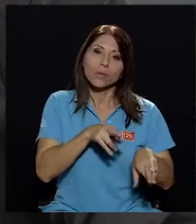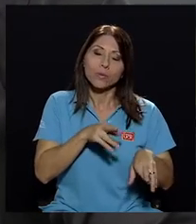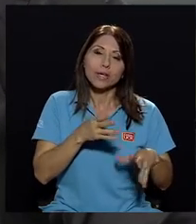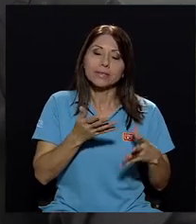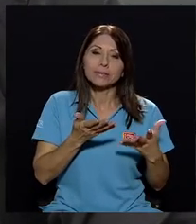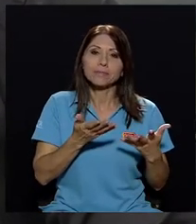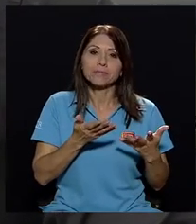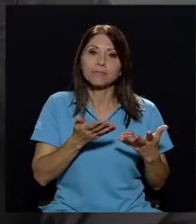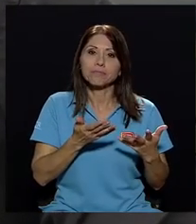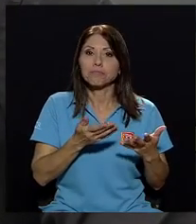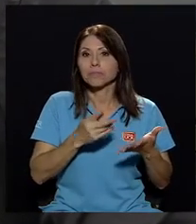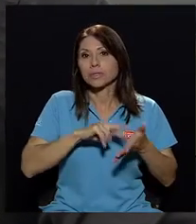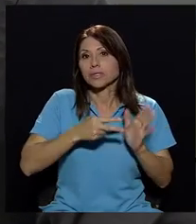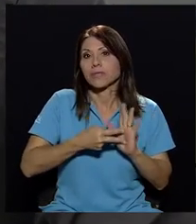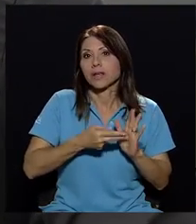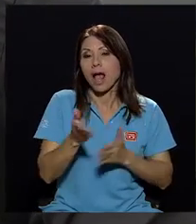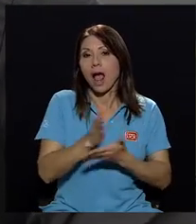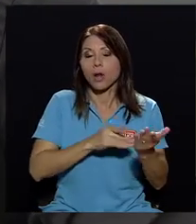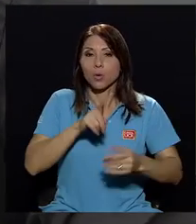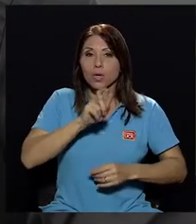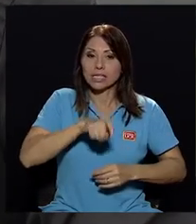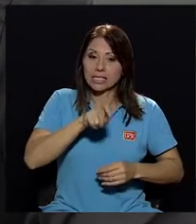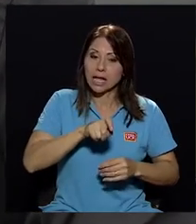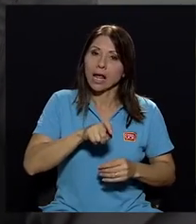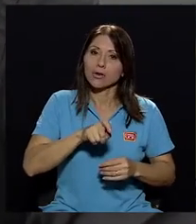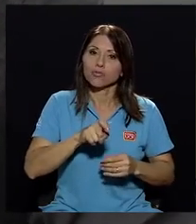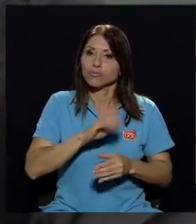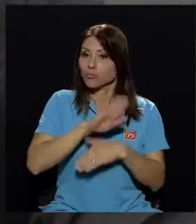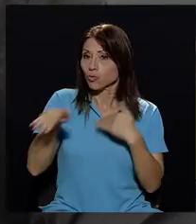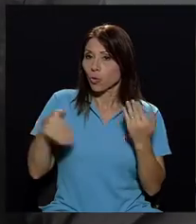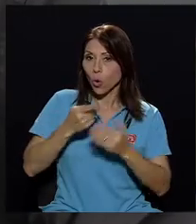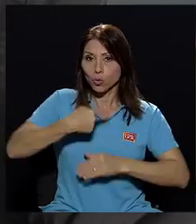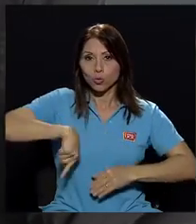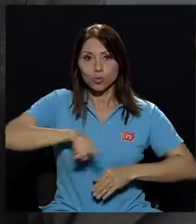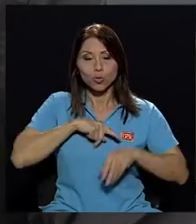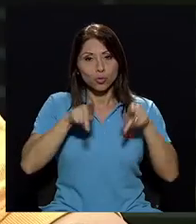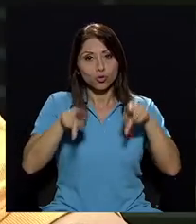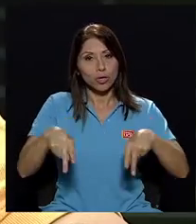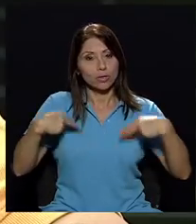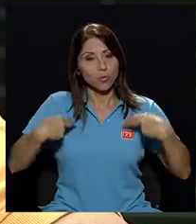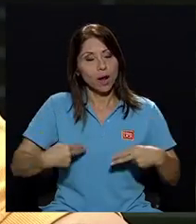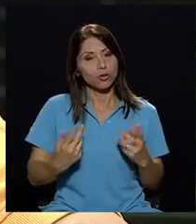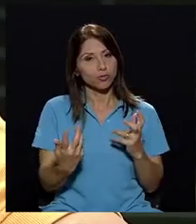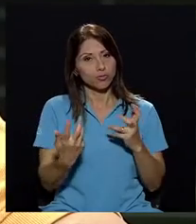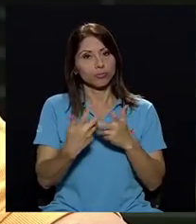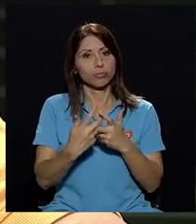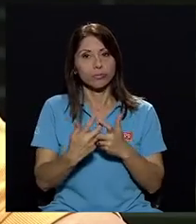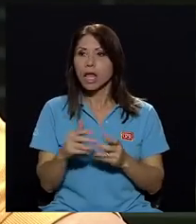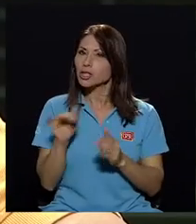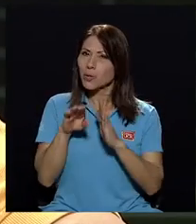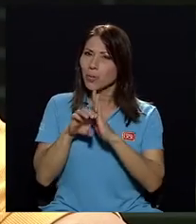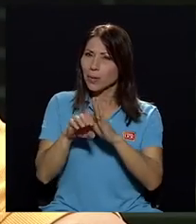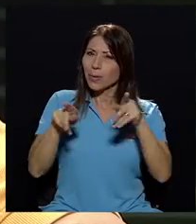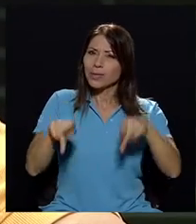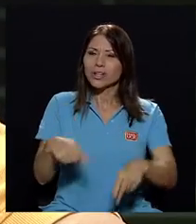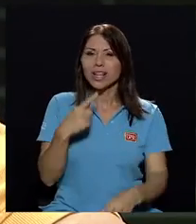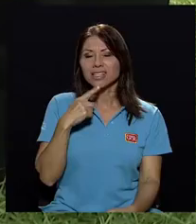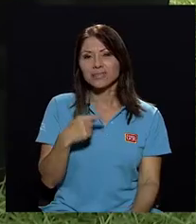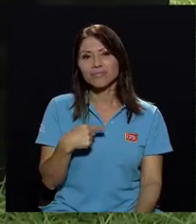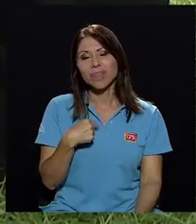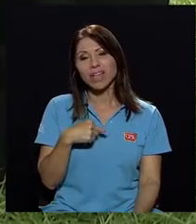es necesario, es adaptativo de todos nosotros como seres humanos. Que viene siendo como cuando las personas dicen estoy